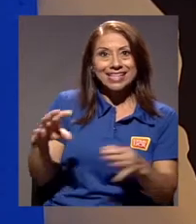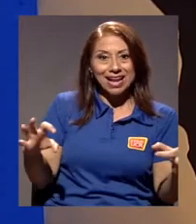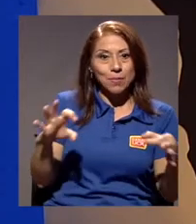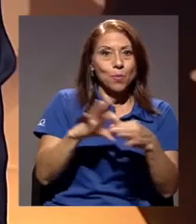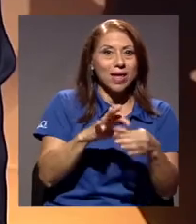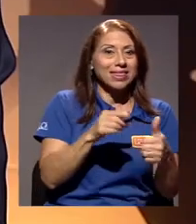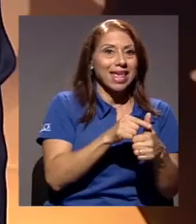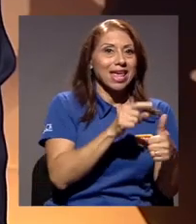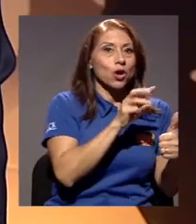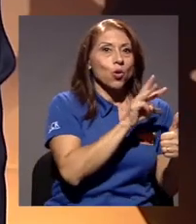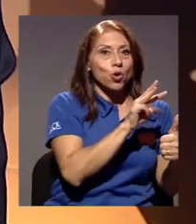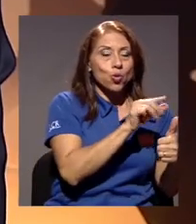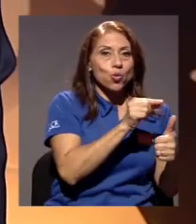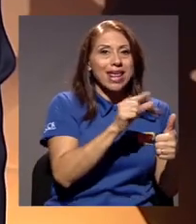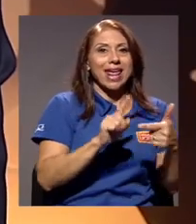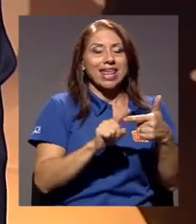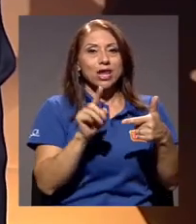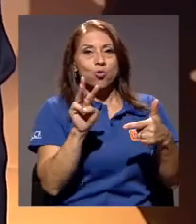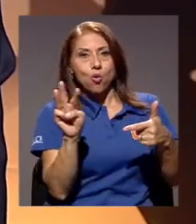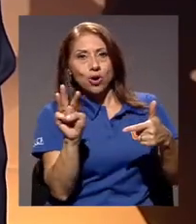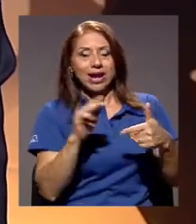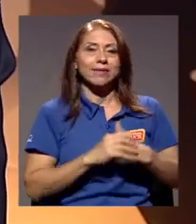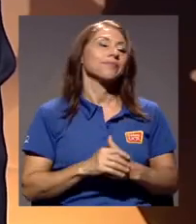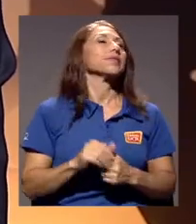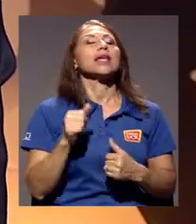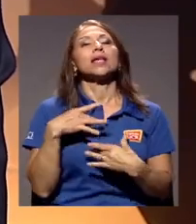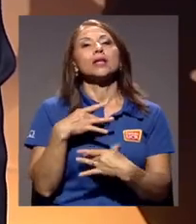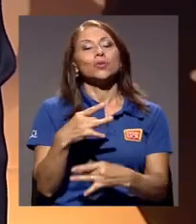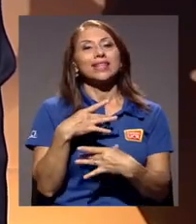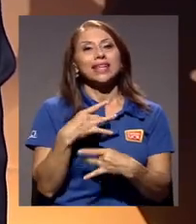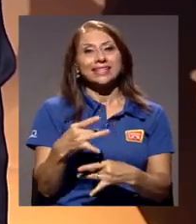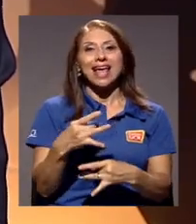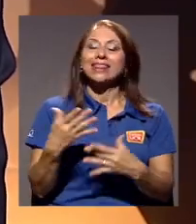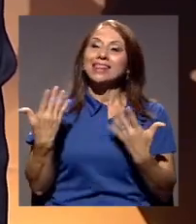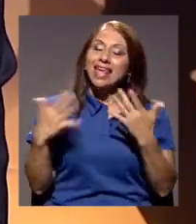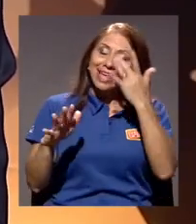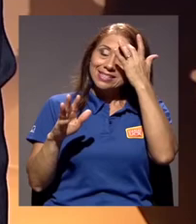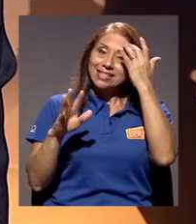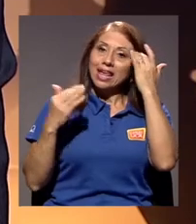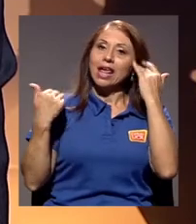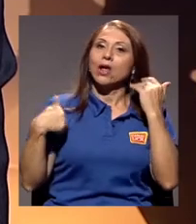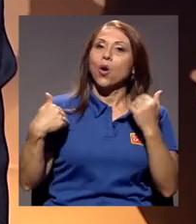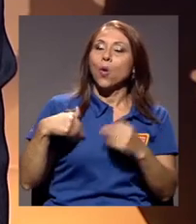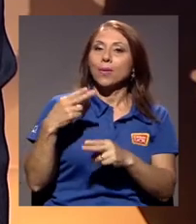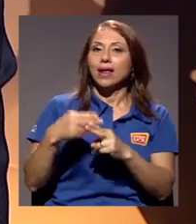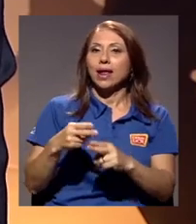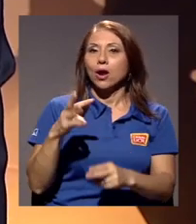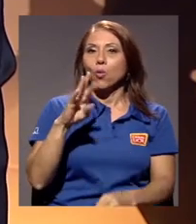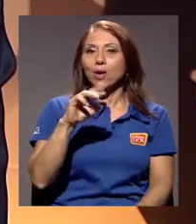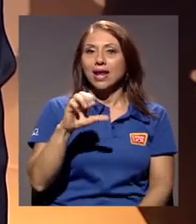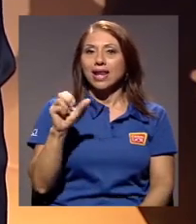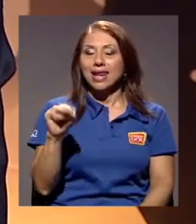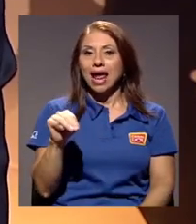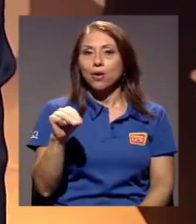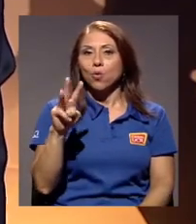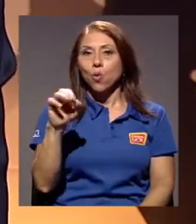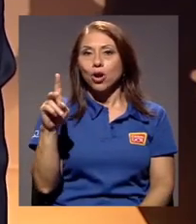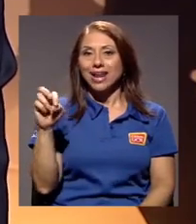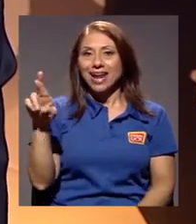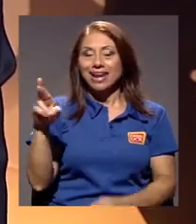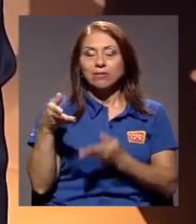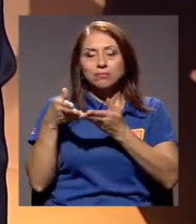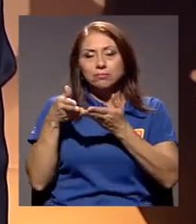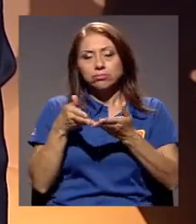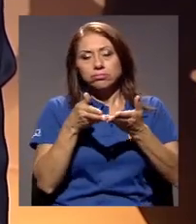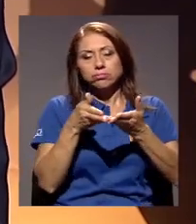volverlos winner lo interesante es que las tropas con cabeza en marca walker en en carga en